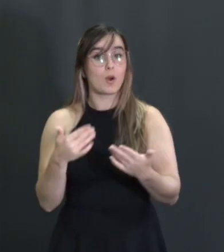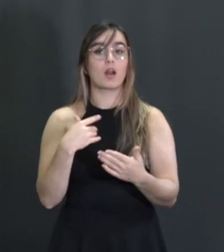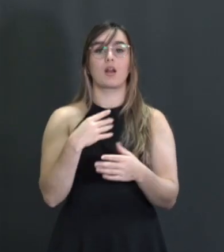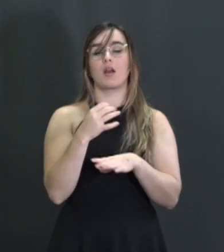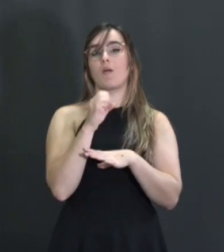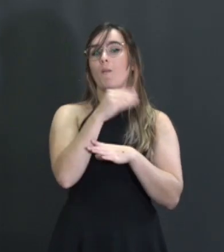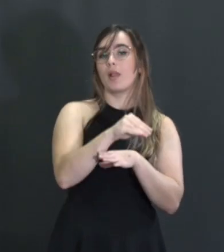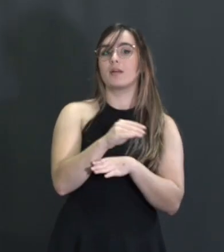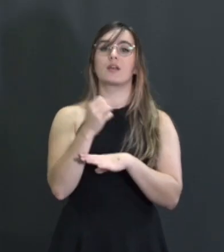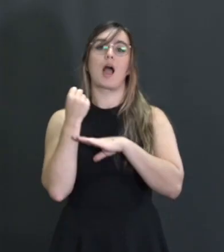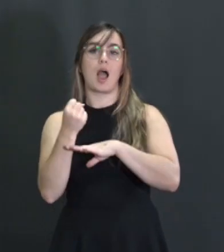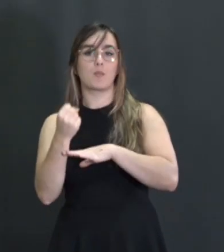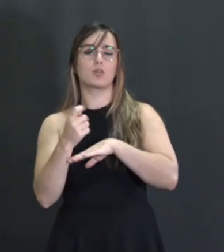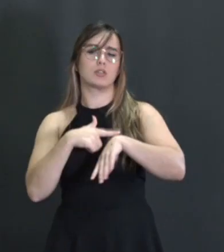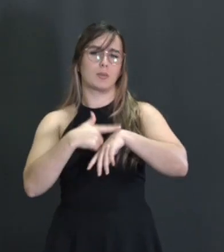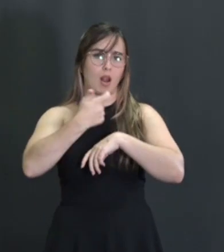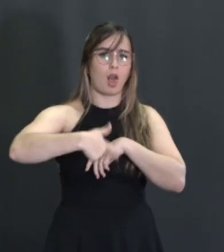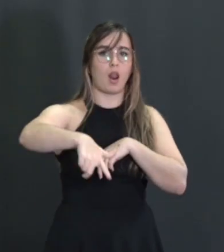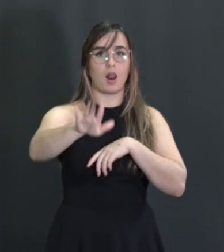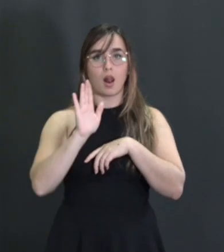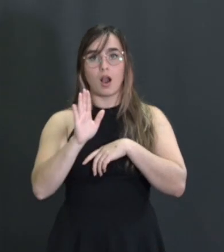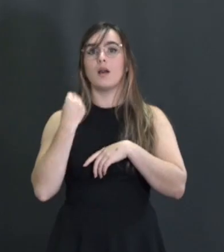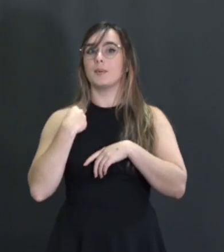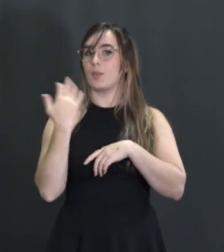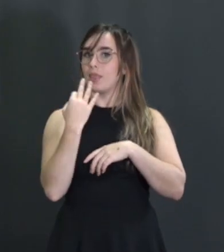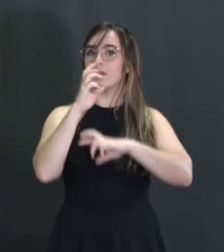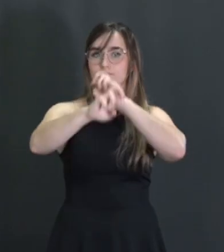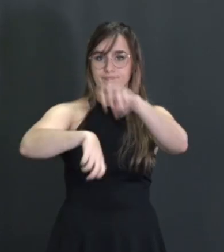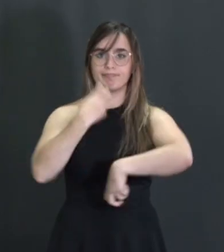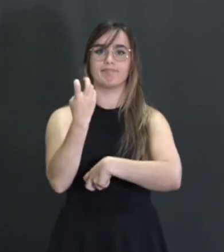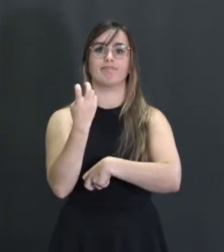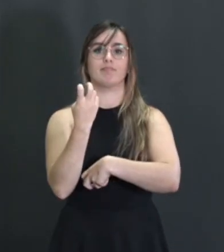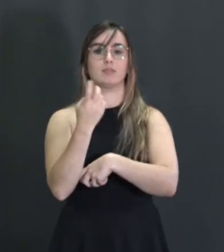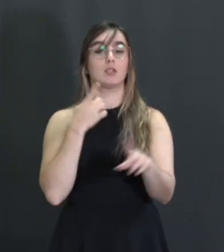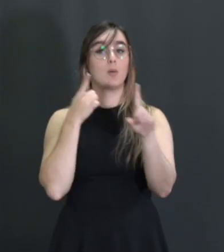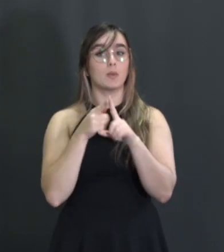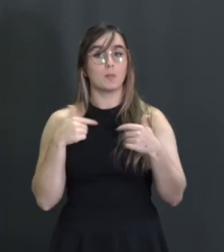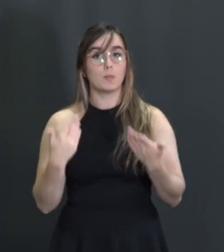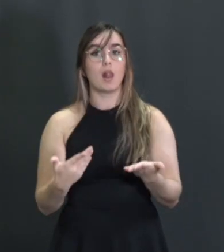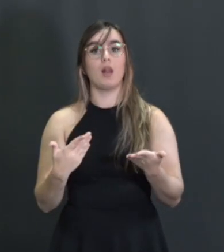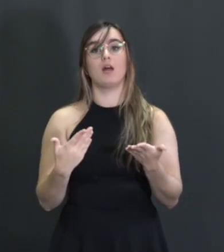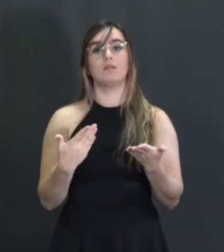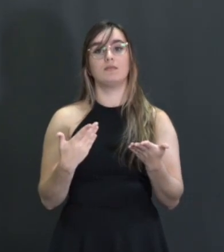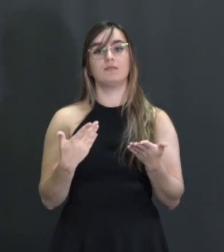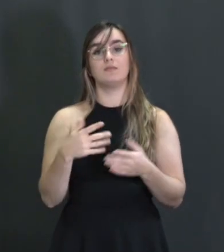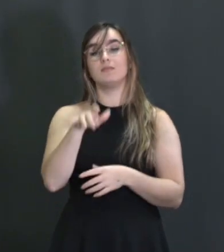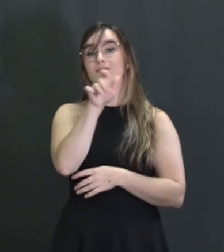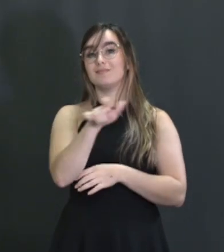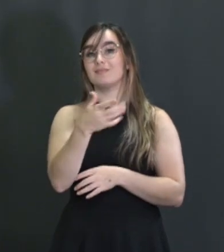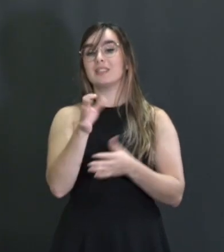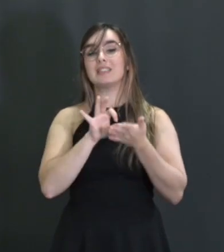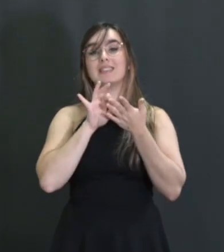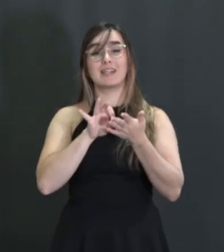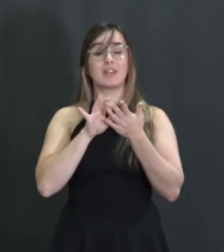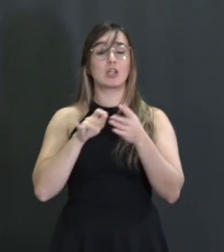de larga duración y que se tiene que revertir en pro del desarrollo de servicios en el